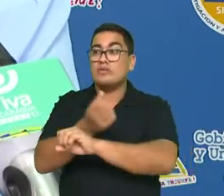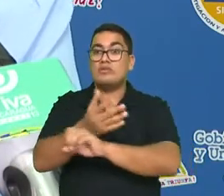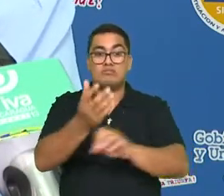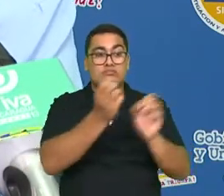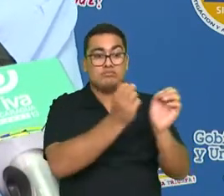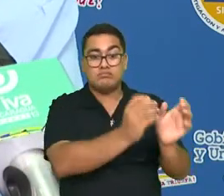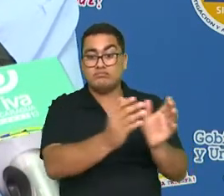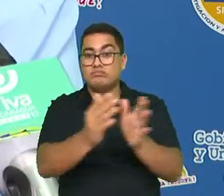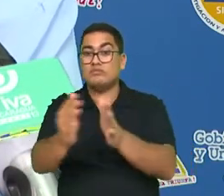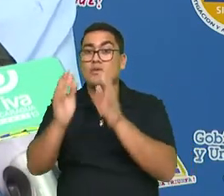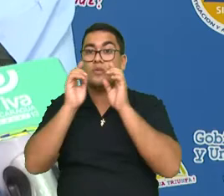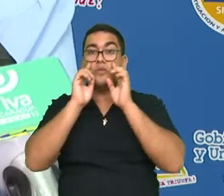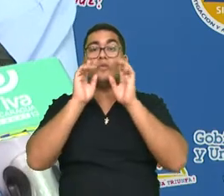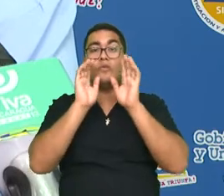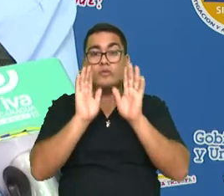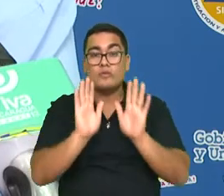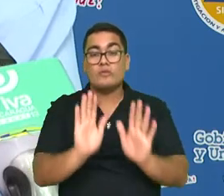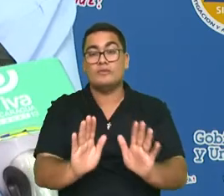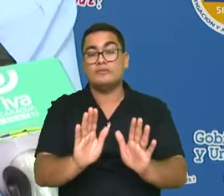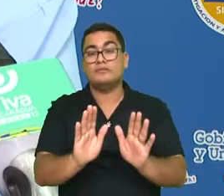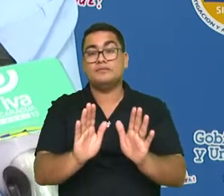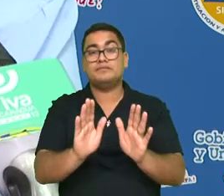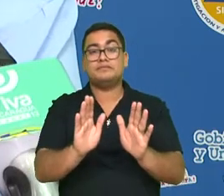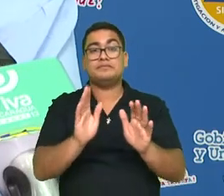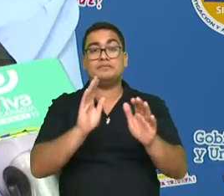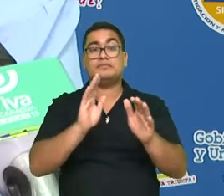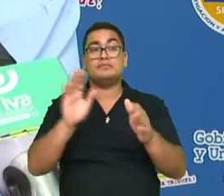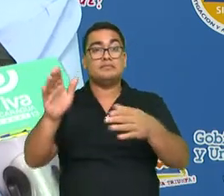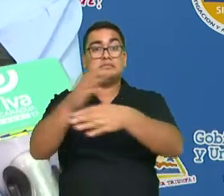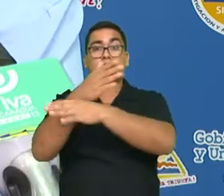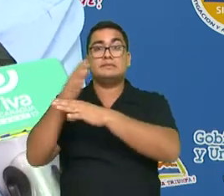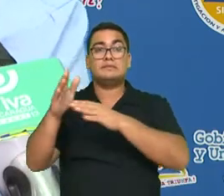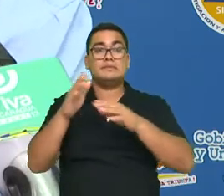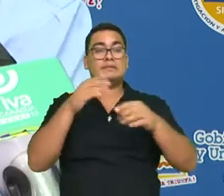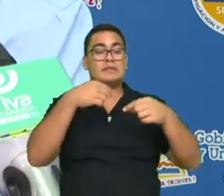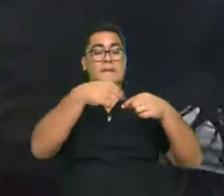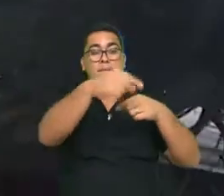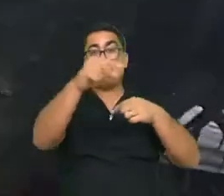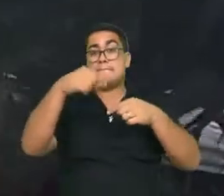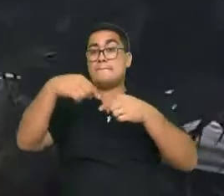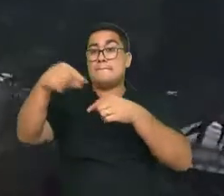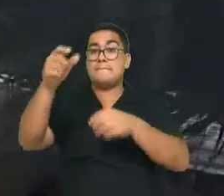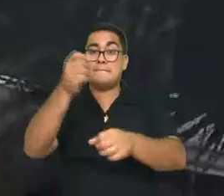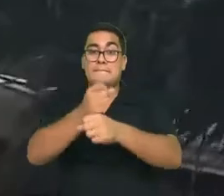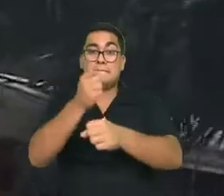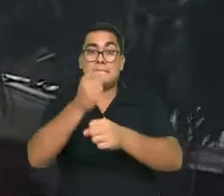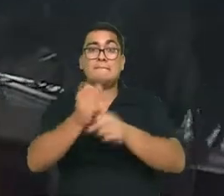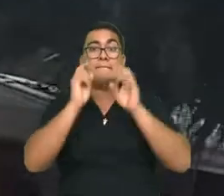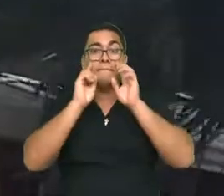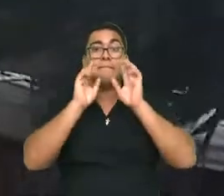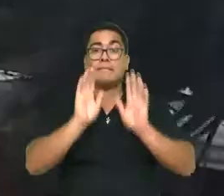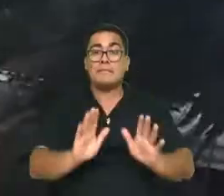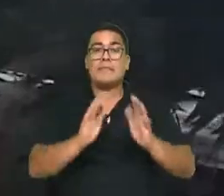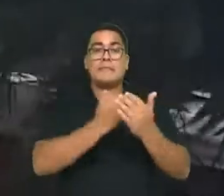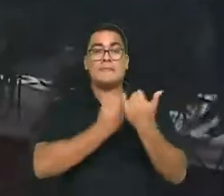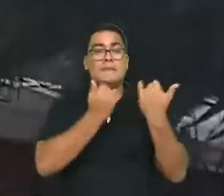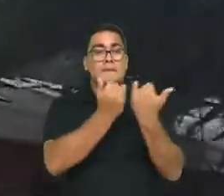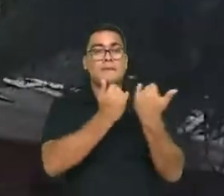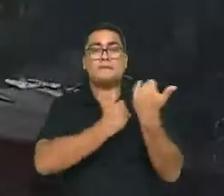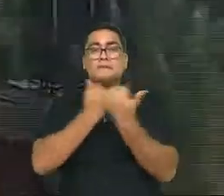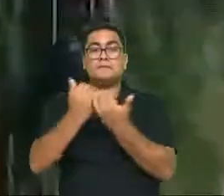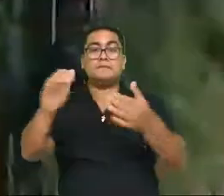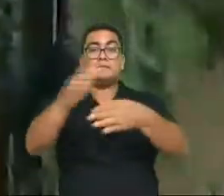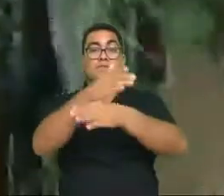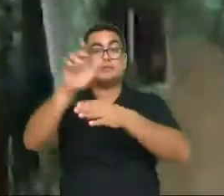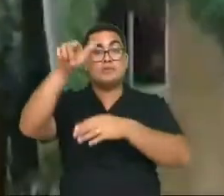orientaciones de los compañeros y compañeras que a nivel local van a estar trabajando. Las instituciones del Estado seguirán atendiendo a